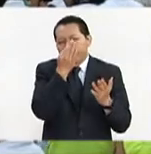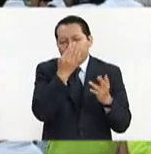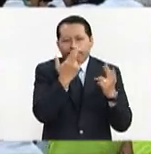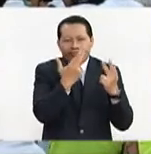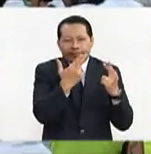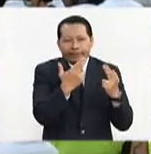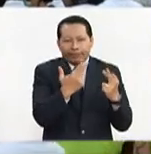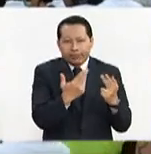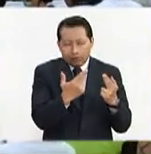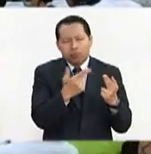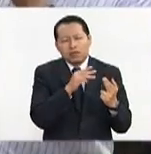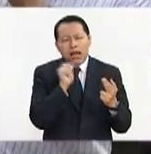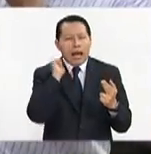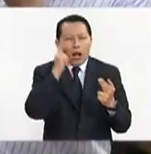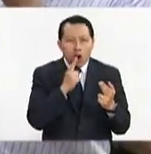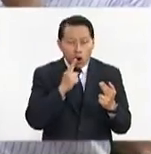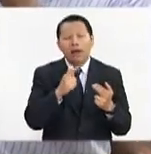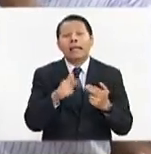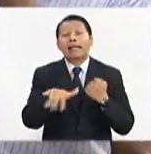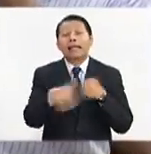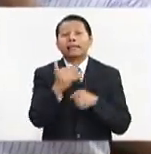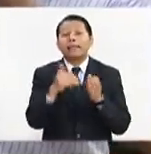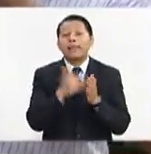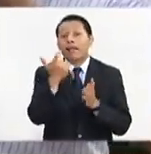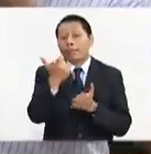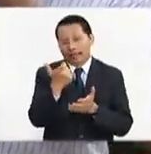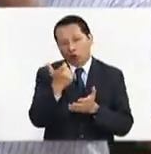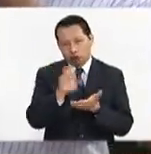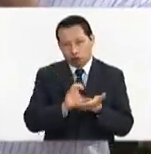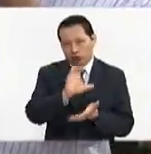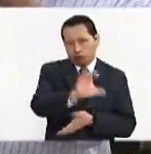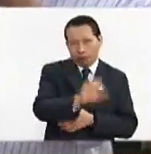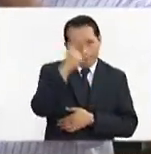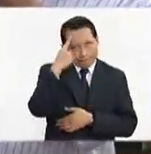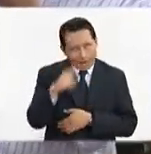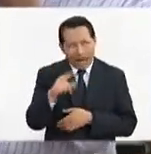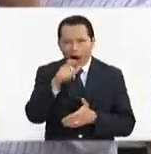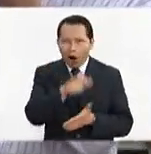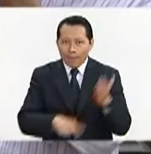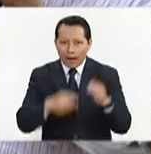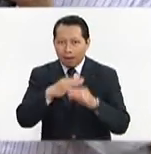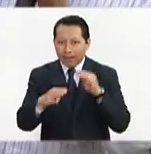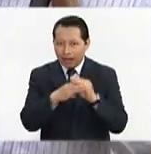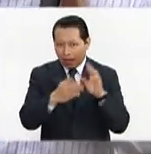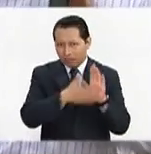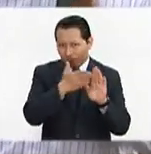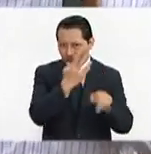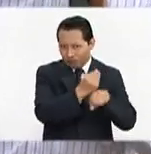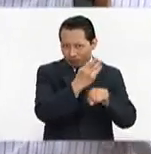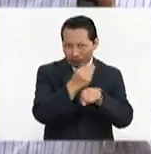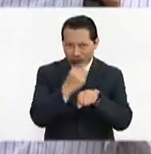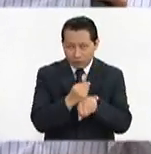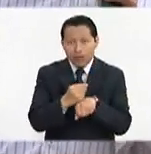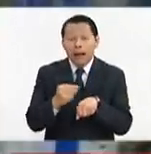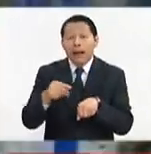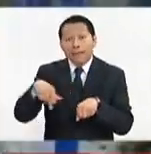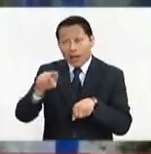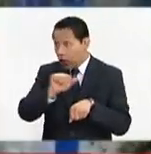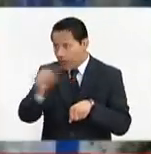van a entregar 15,000 pesos para comprar materiales de construcción. En el caso de quienes tuvieron daños totales, se les van a